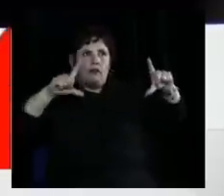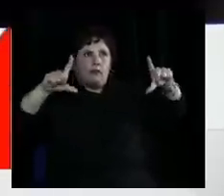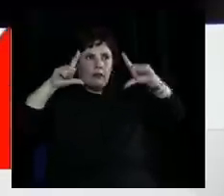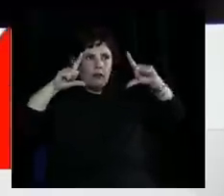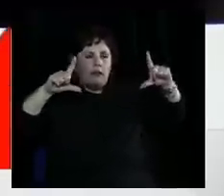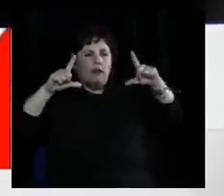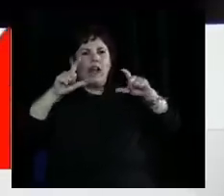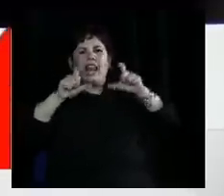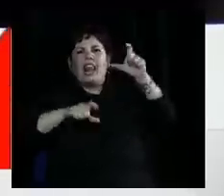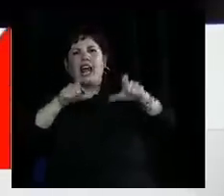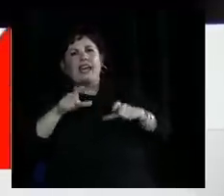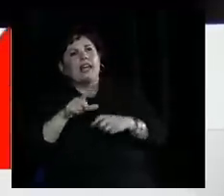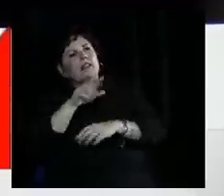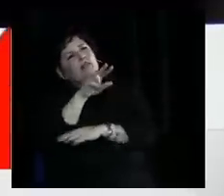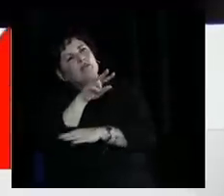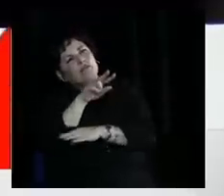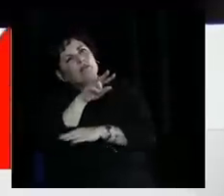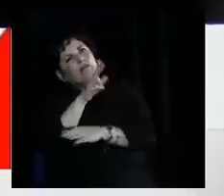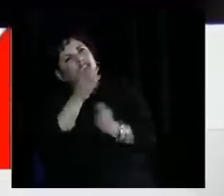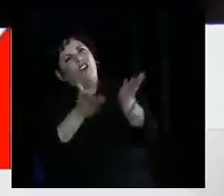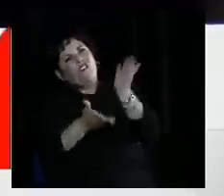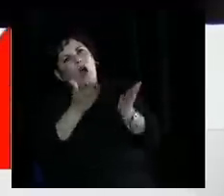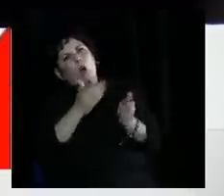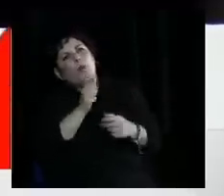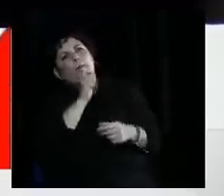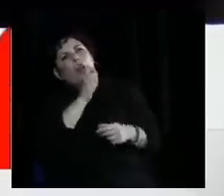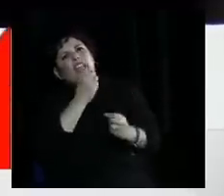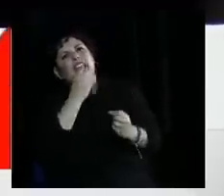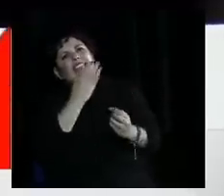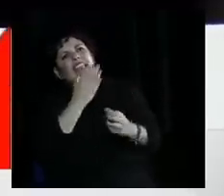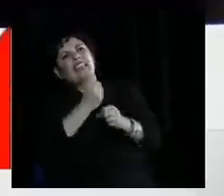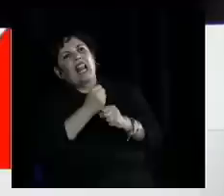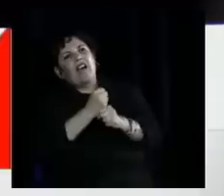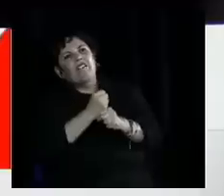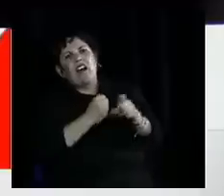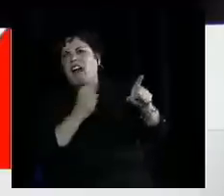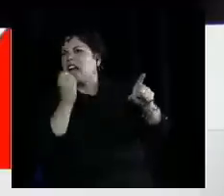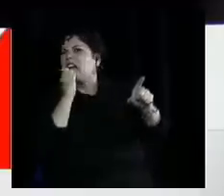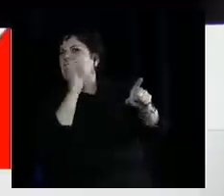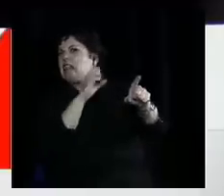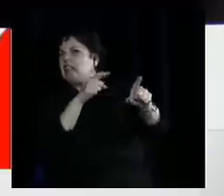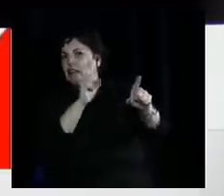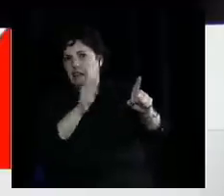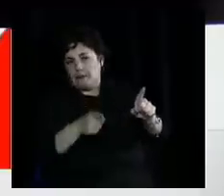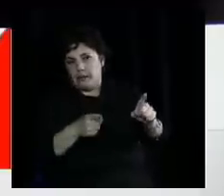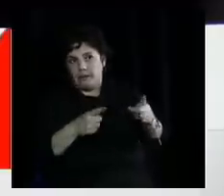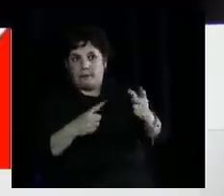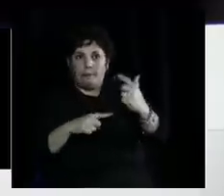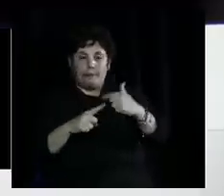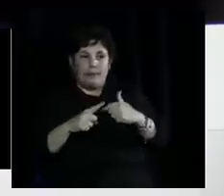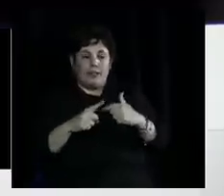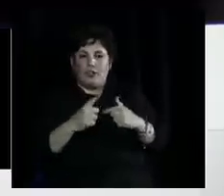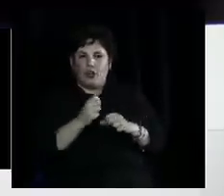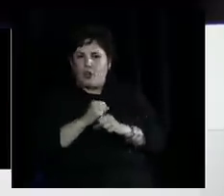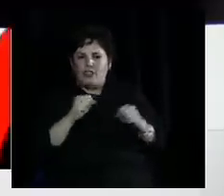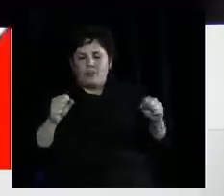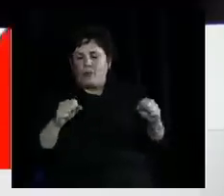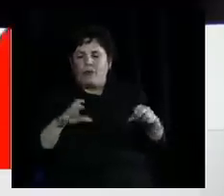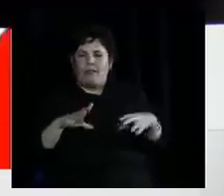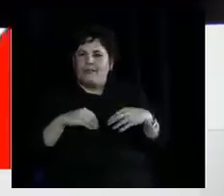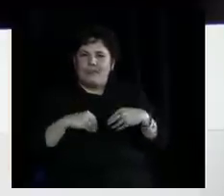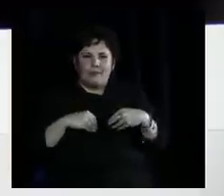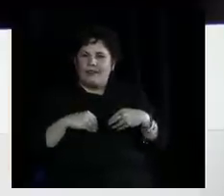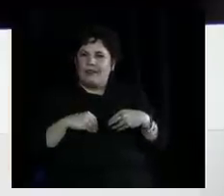todos los días la gente valora y evalúa el trabajo de los periodistas y lo critica también. Ahora, lo que no se puede aceptar y lo